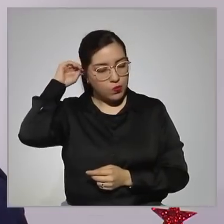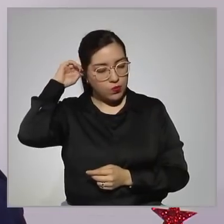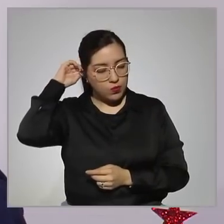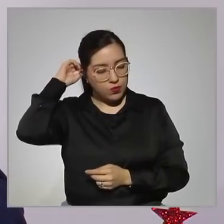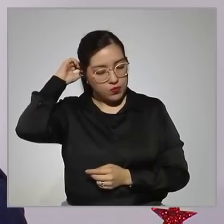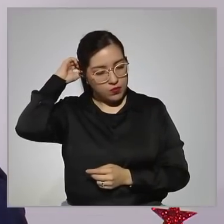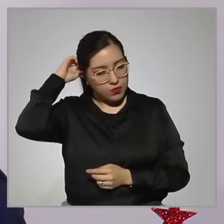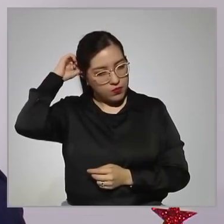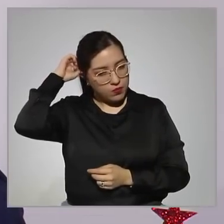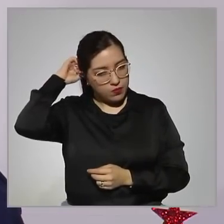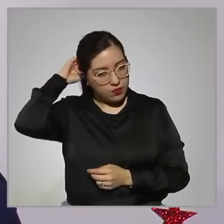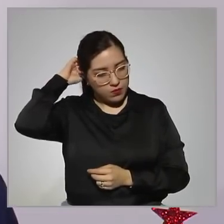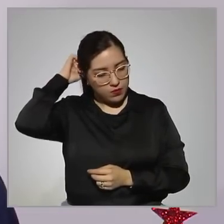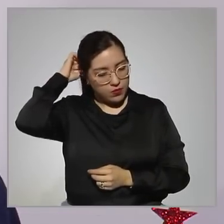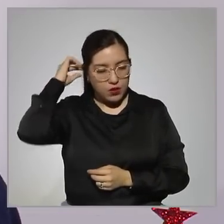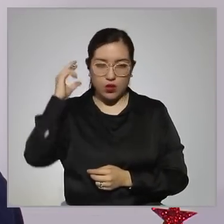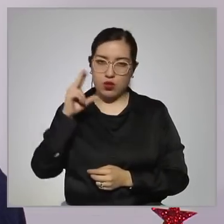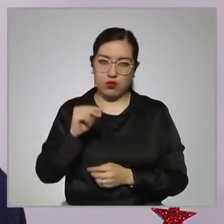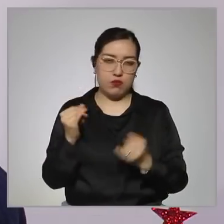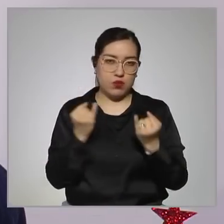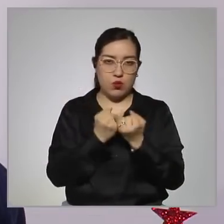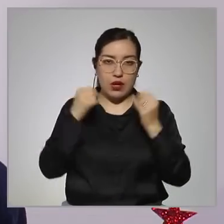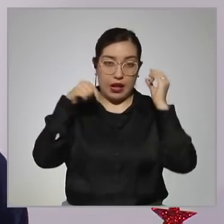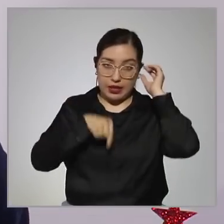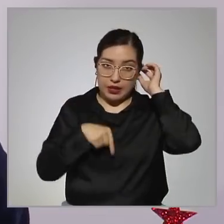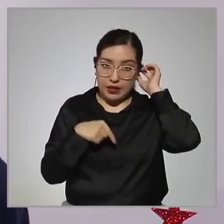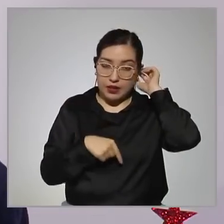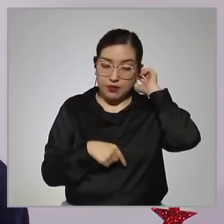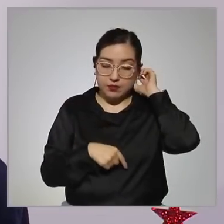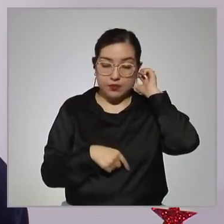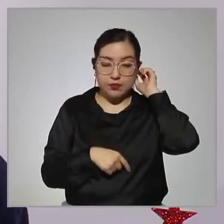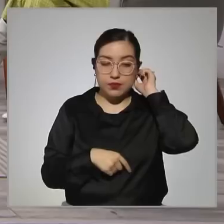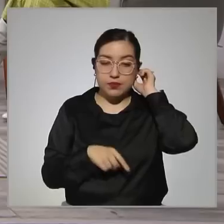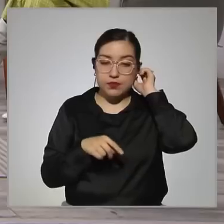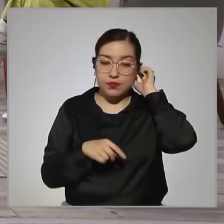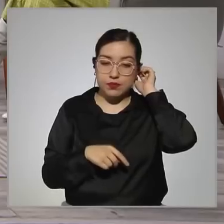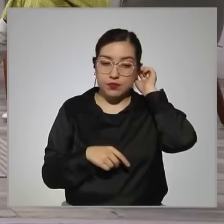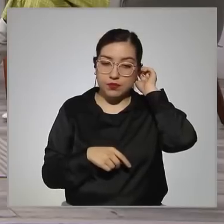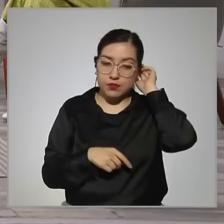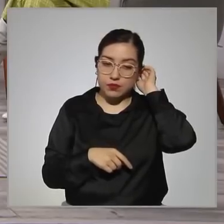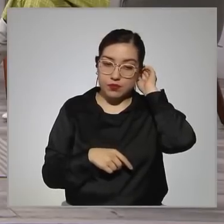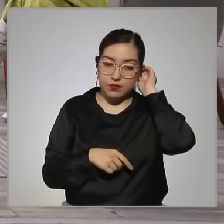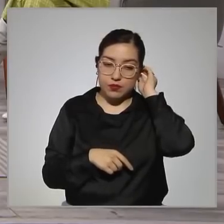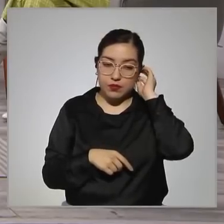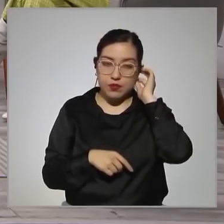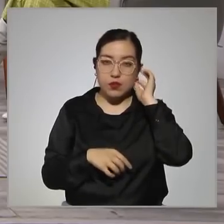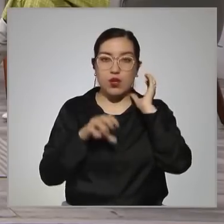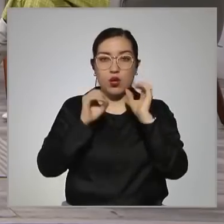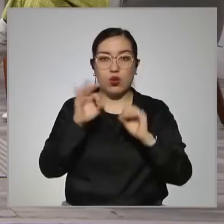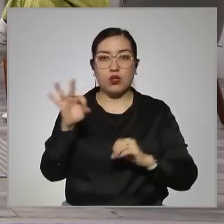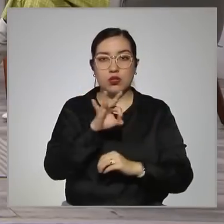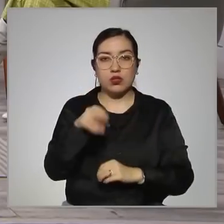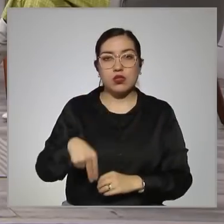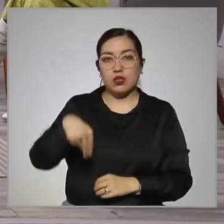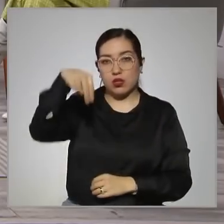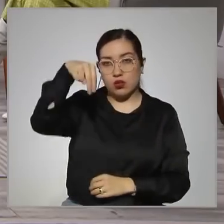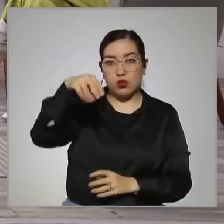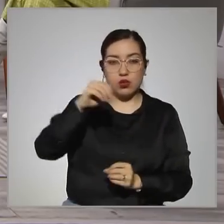el del país, que el norte, que fue que tuvo otro proceso histórico que también lo